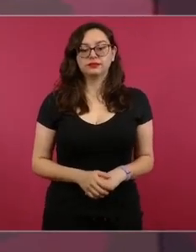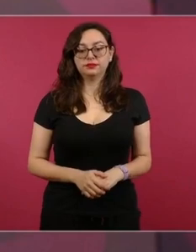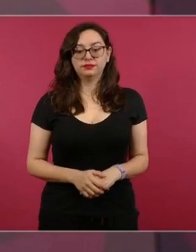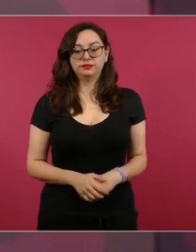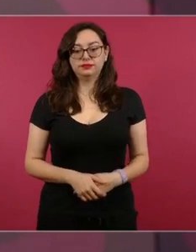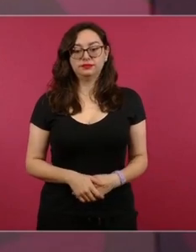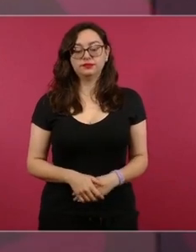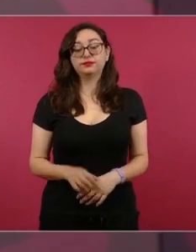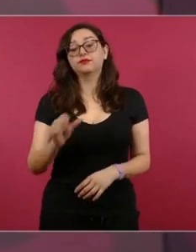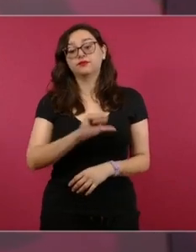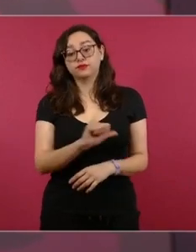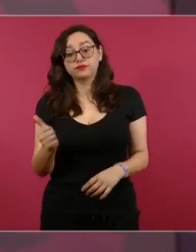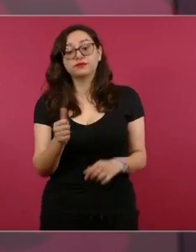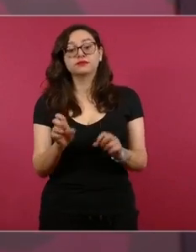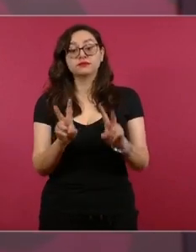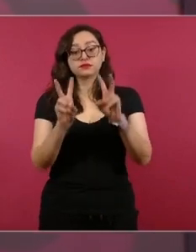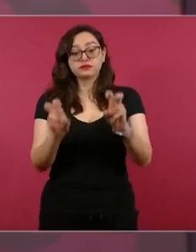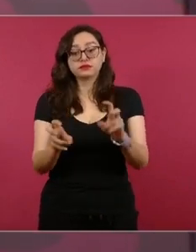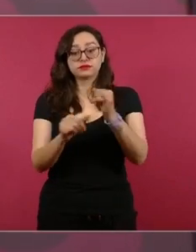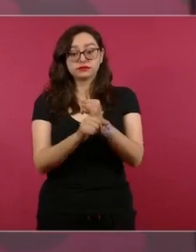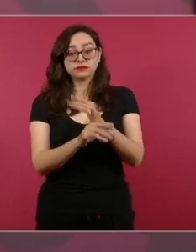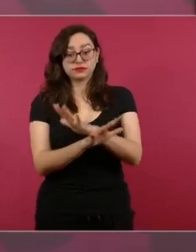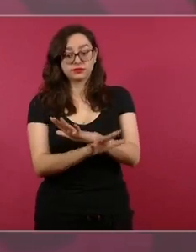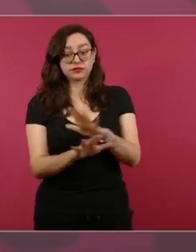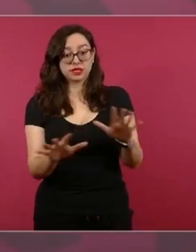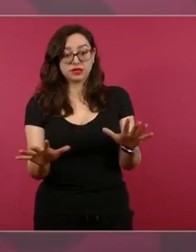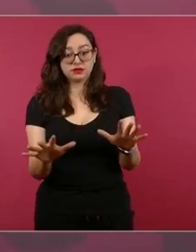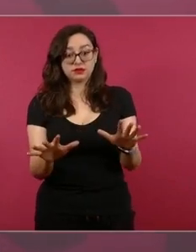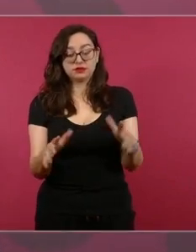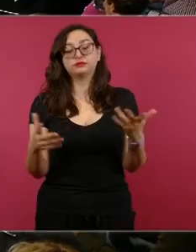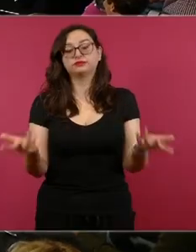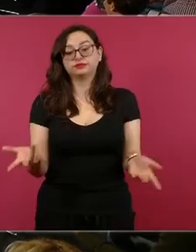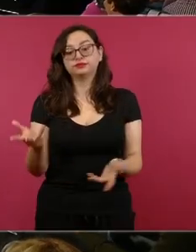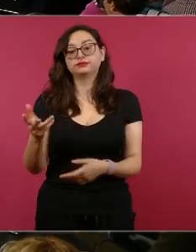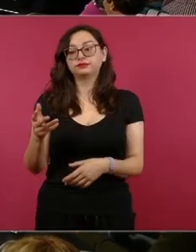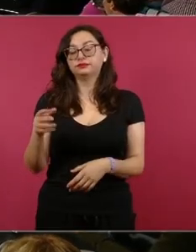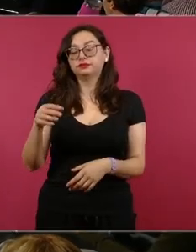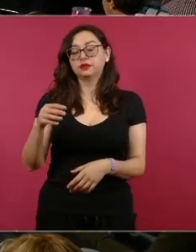es todo lo relacionado con el rescate que estamos haciendo de mineros